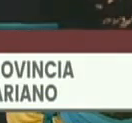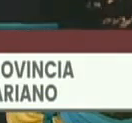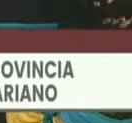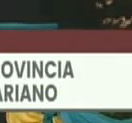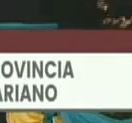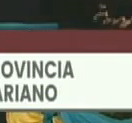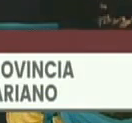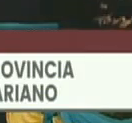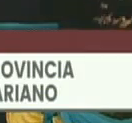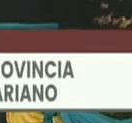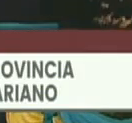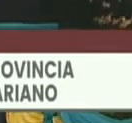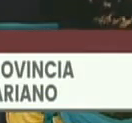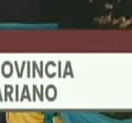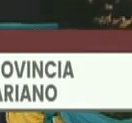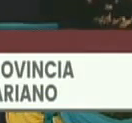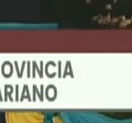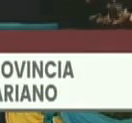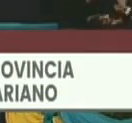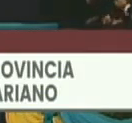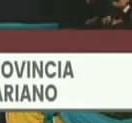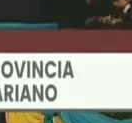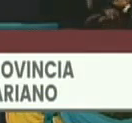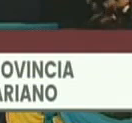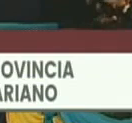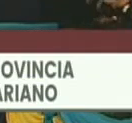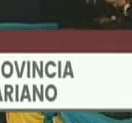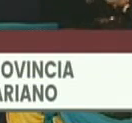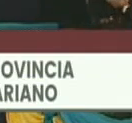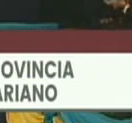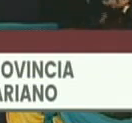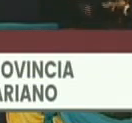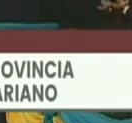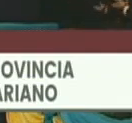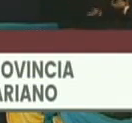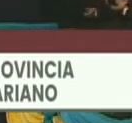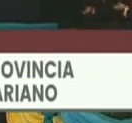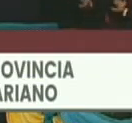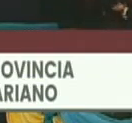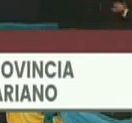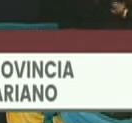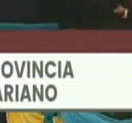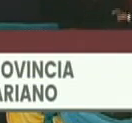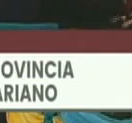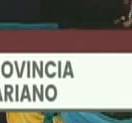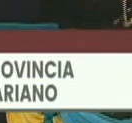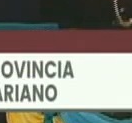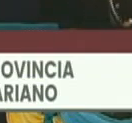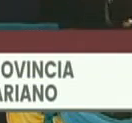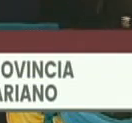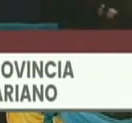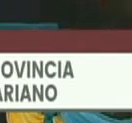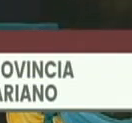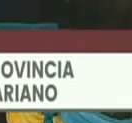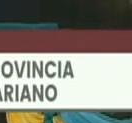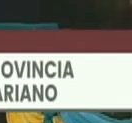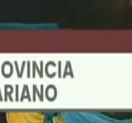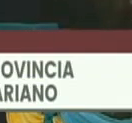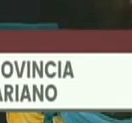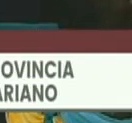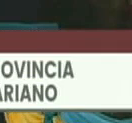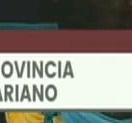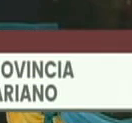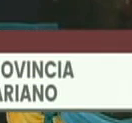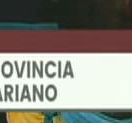ha concluido esta gestión finaliza la actividad de